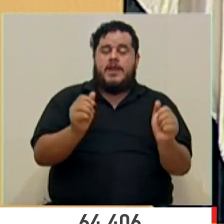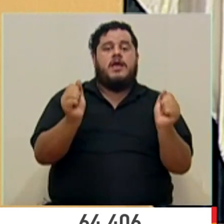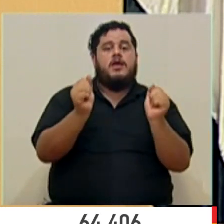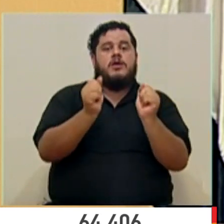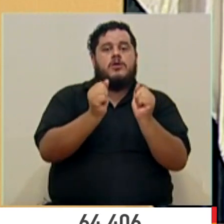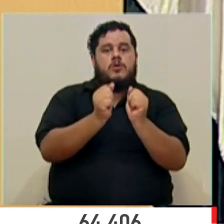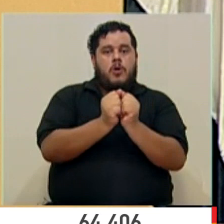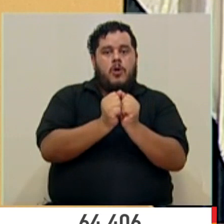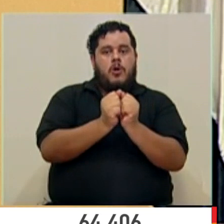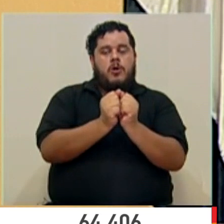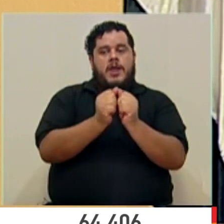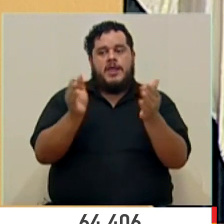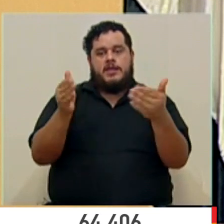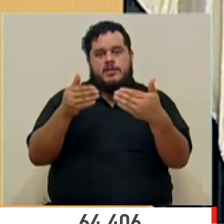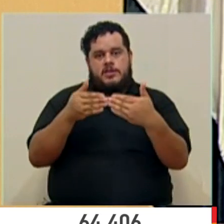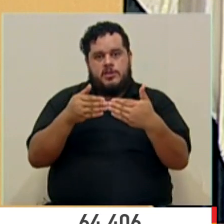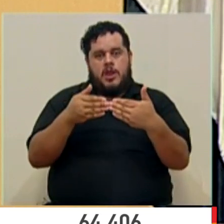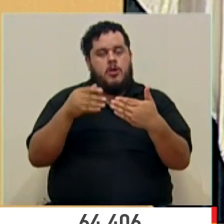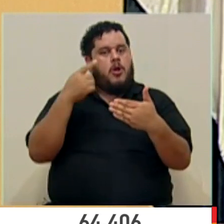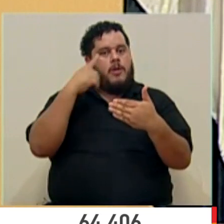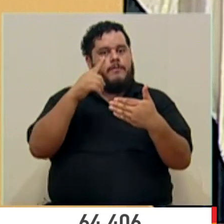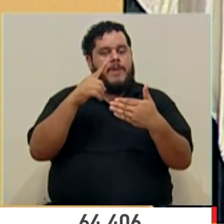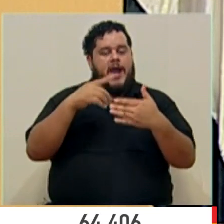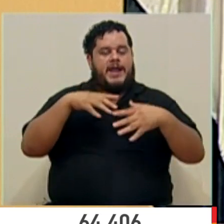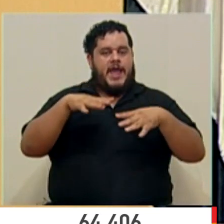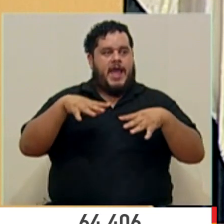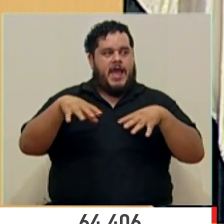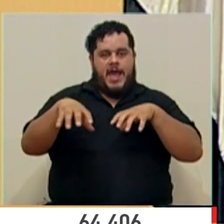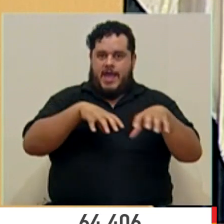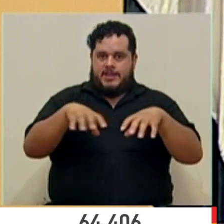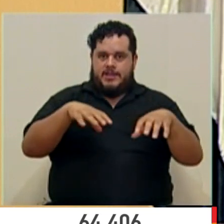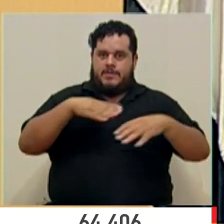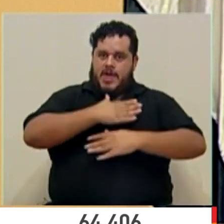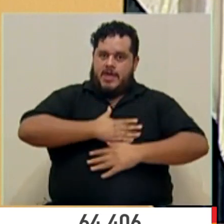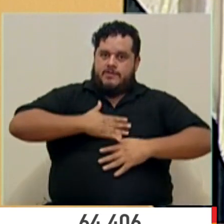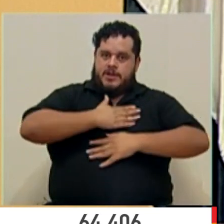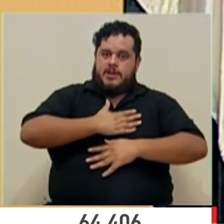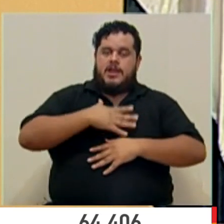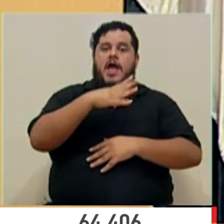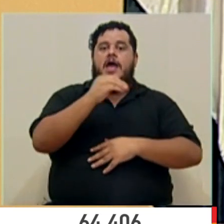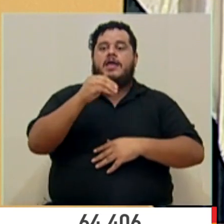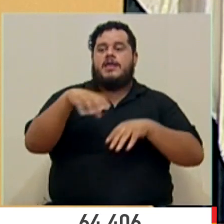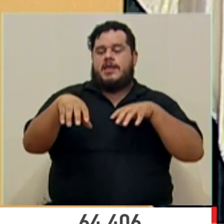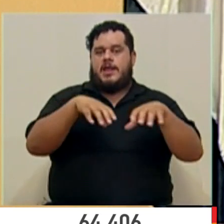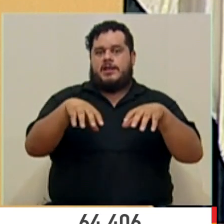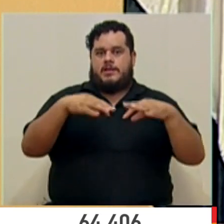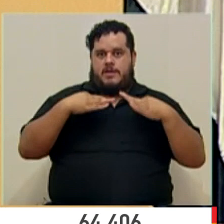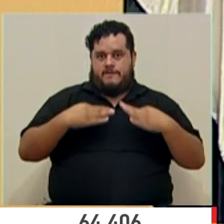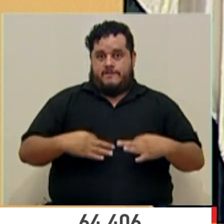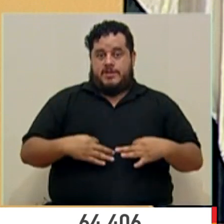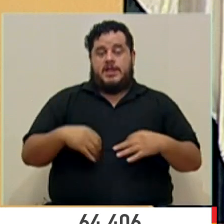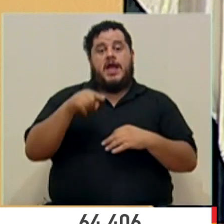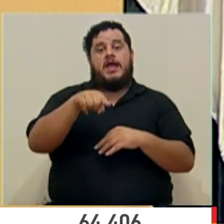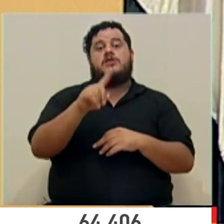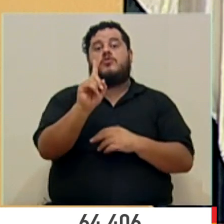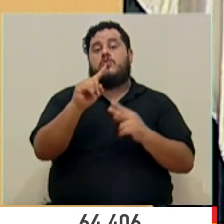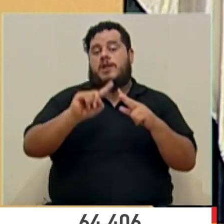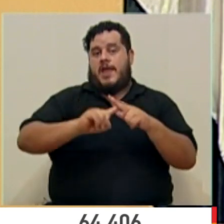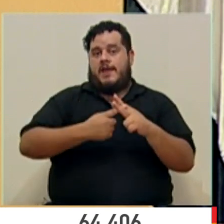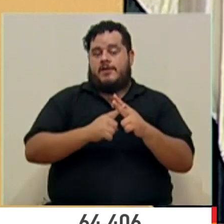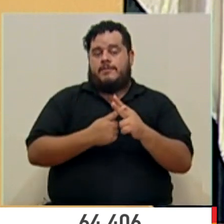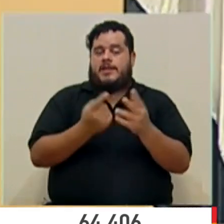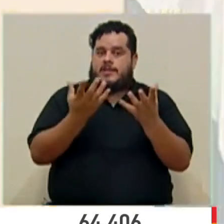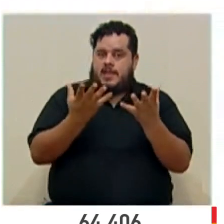sin cerramiento perimetral para actividades recreativas y actividades físicas. Esta es una herramienta